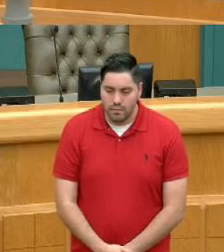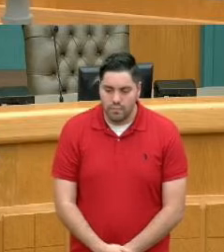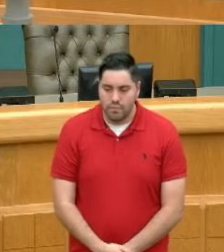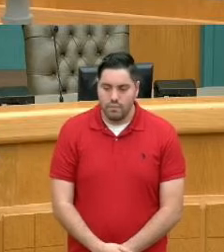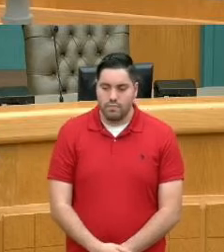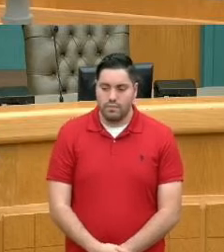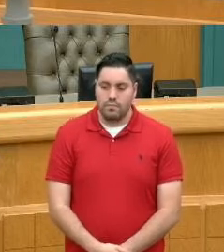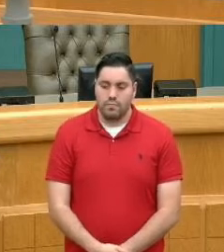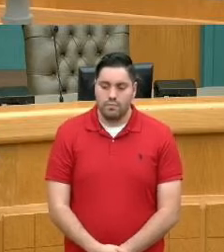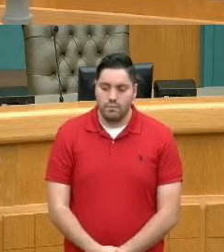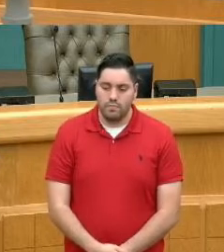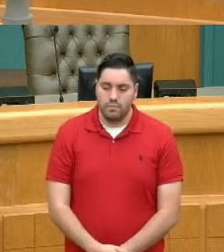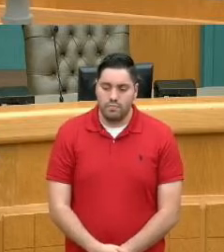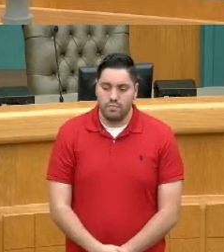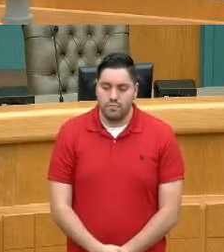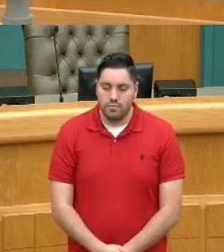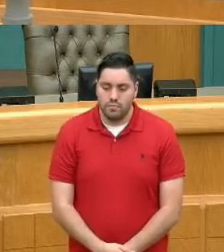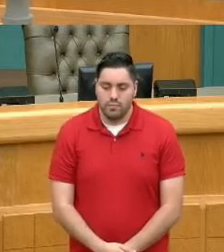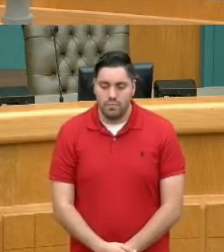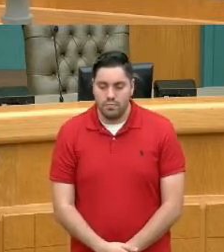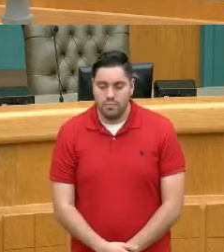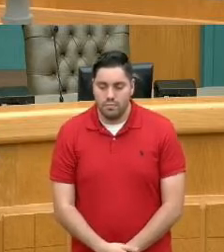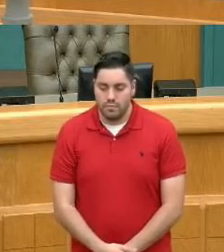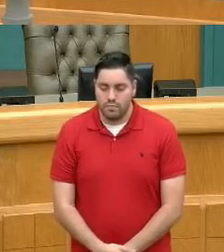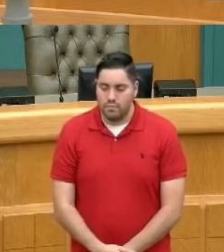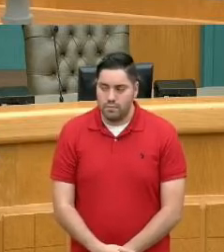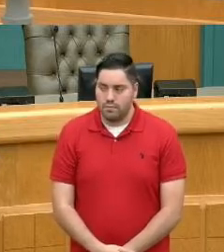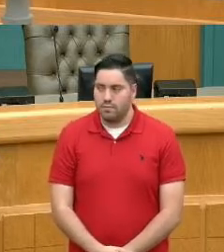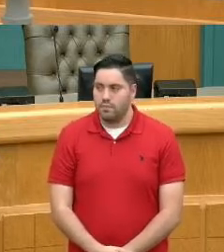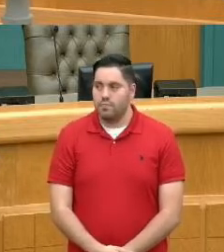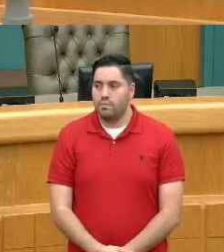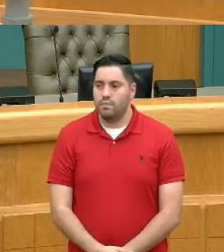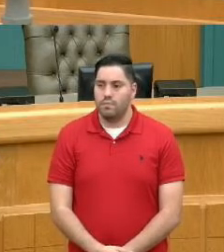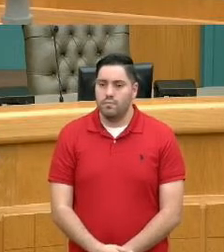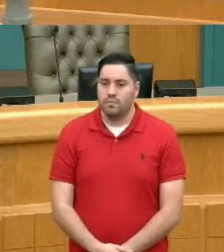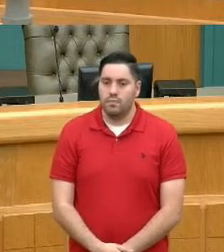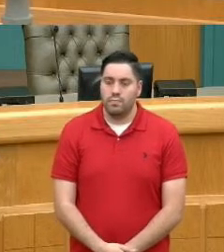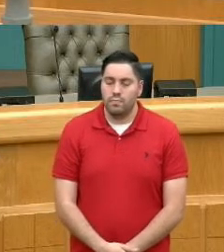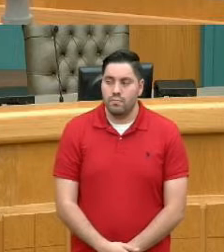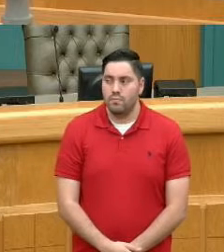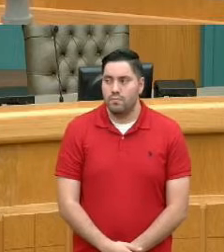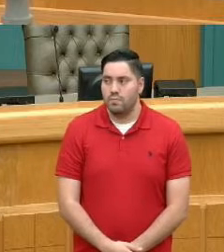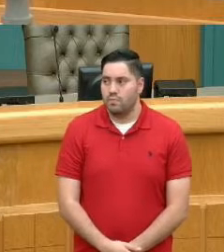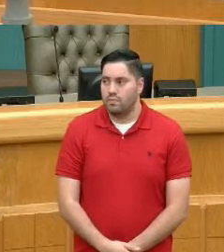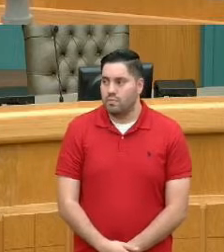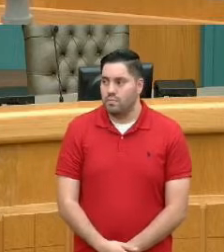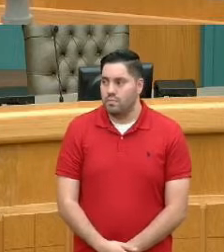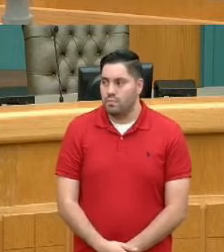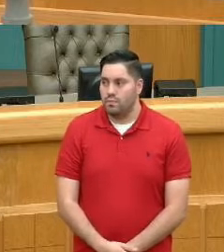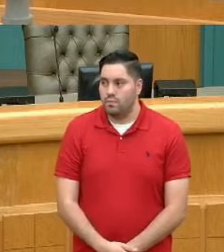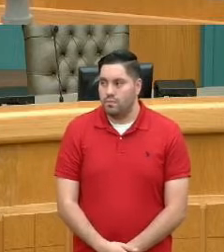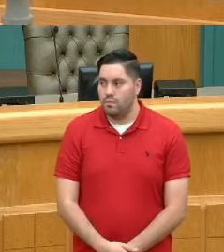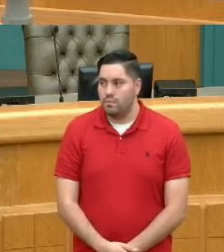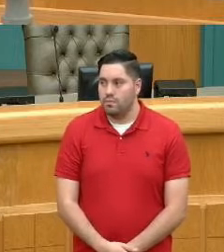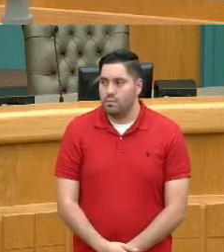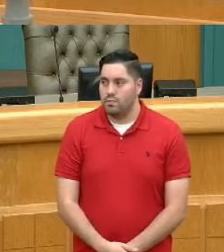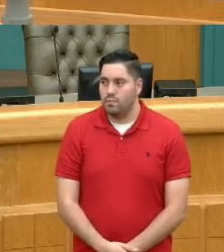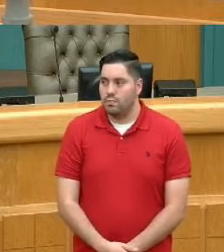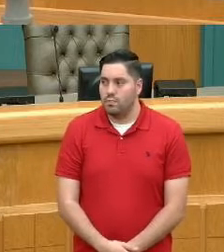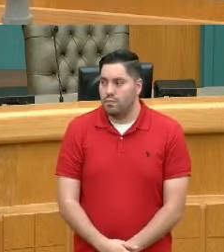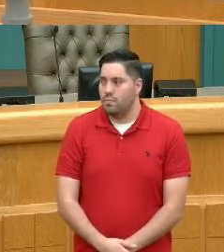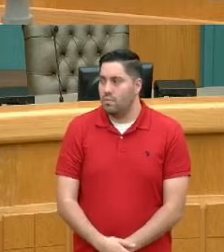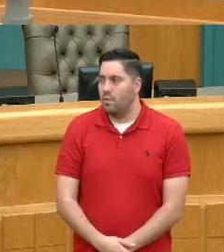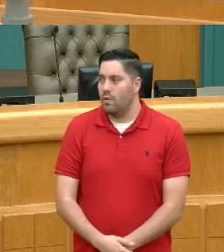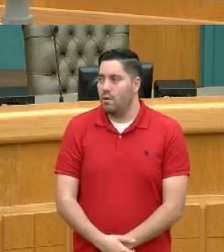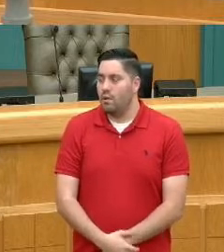preguntas sobre pruebas negativas y empleadores que solicitan resultados de sus empleados para que puedan volver a trabajar. Si recibió un